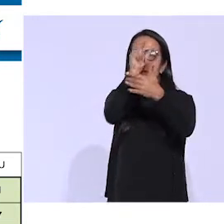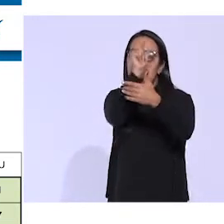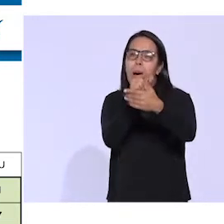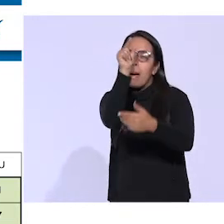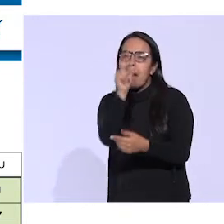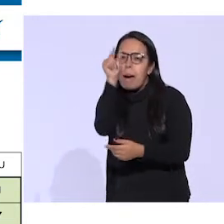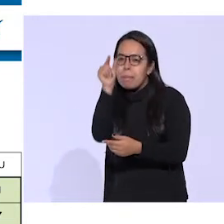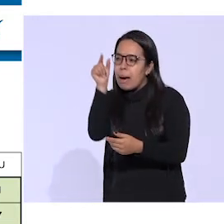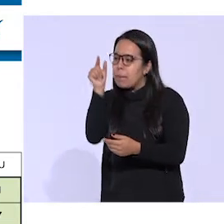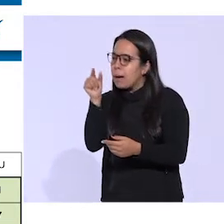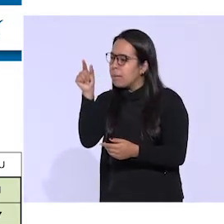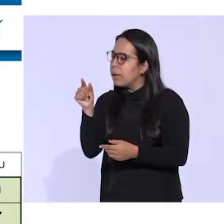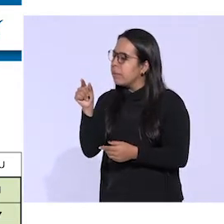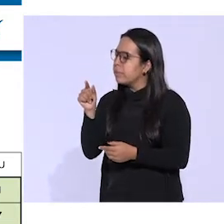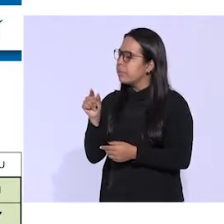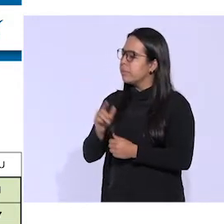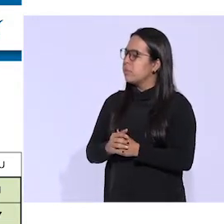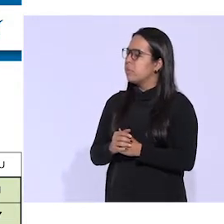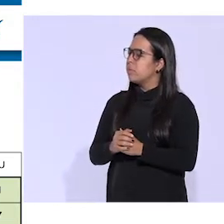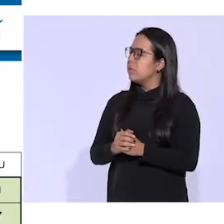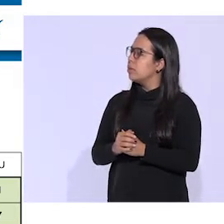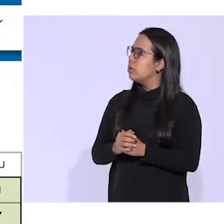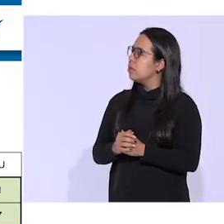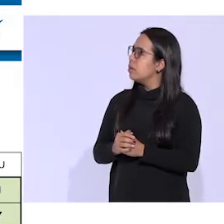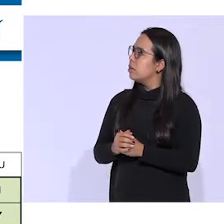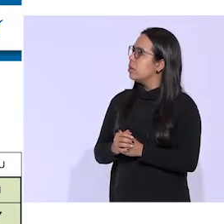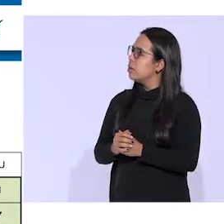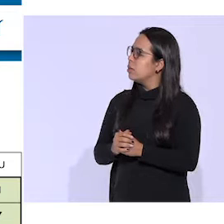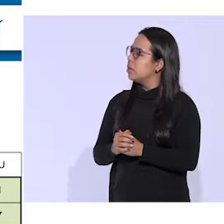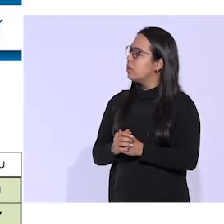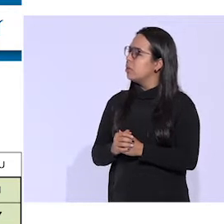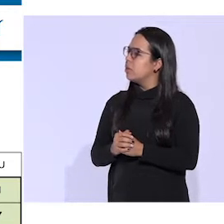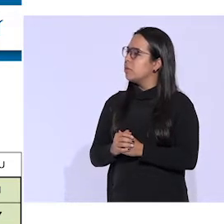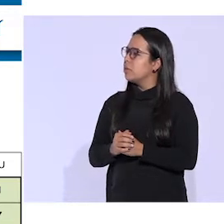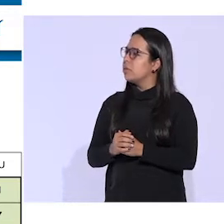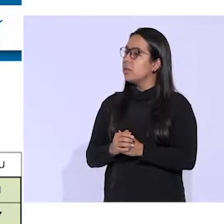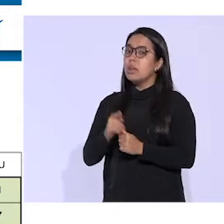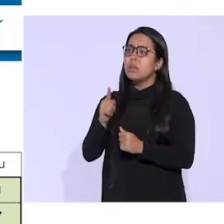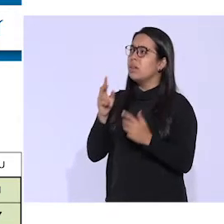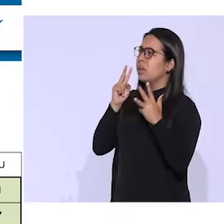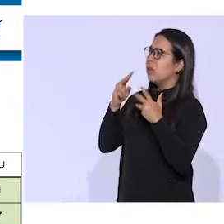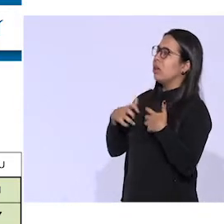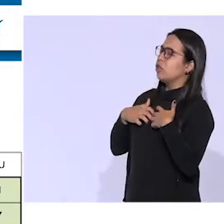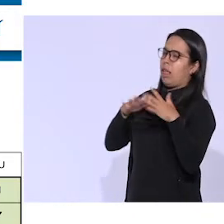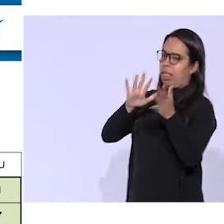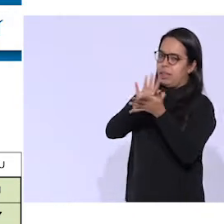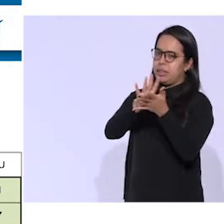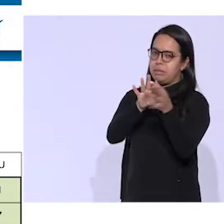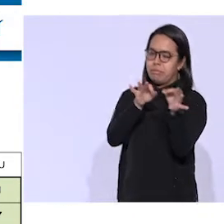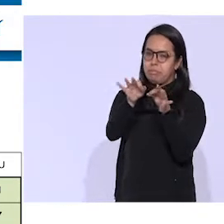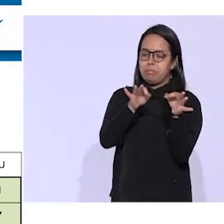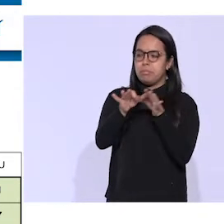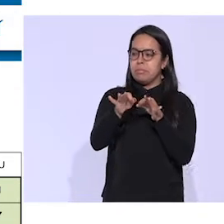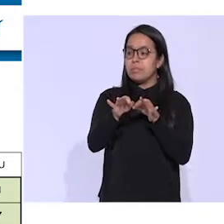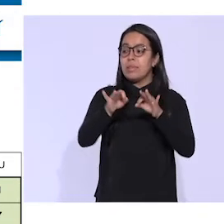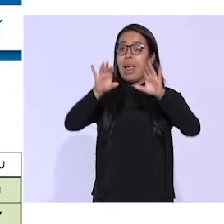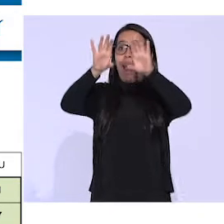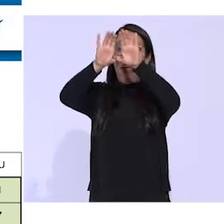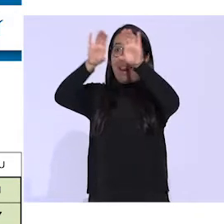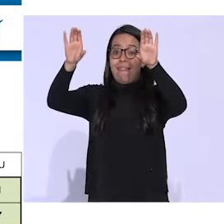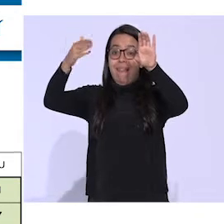Vamos a ponerlo un poquito mejor. No os asustéis. La parte de arriba es lo que ha contado